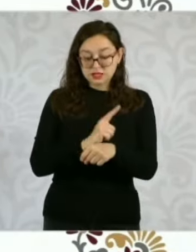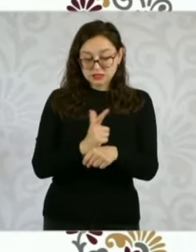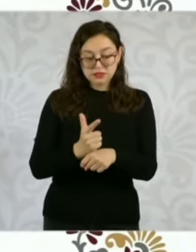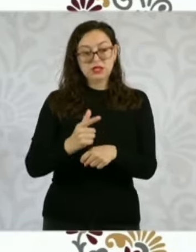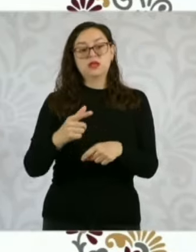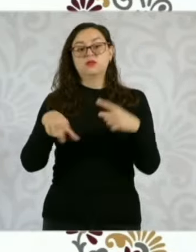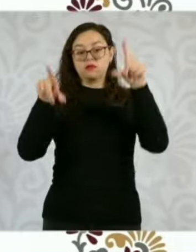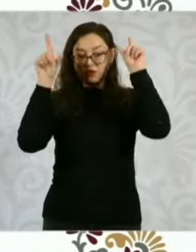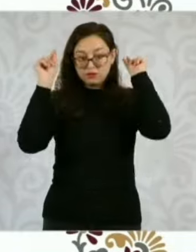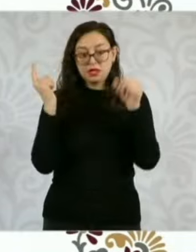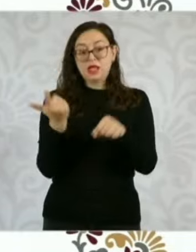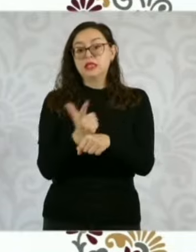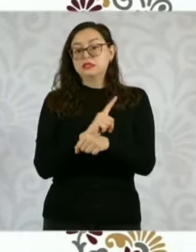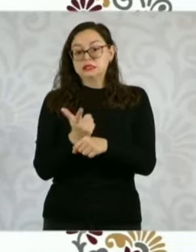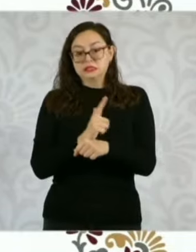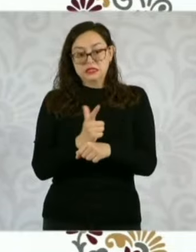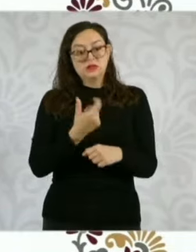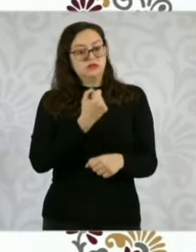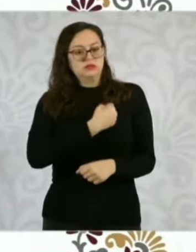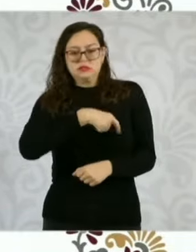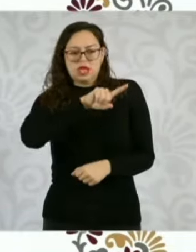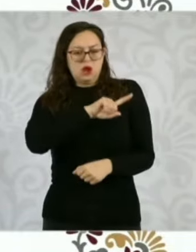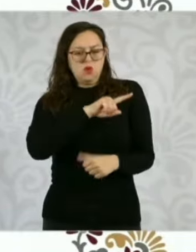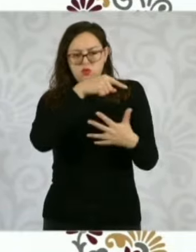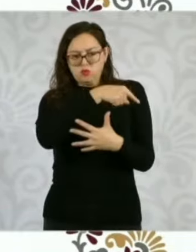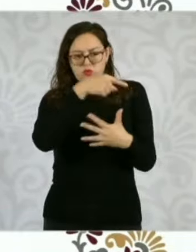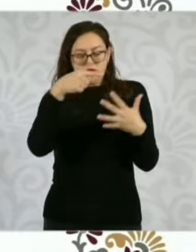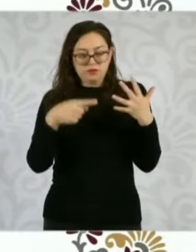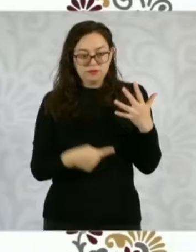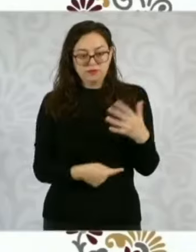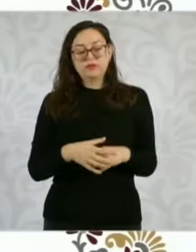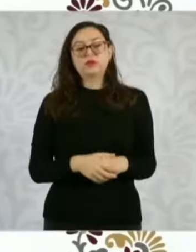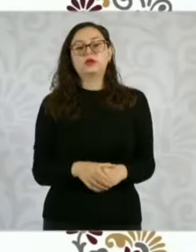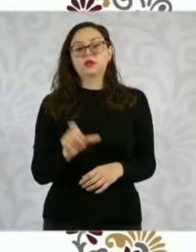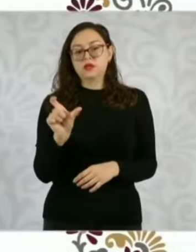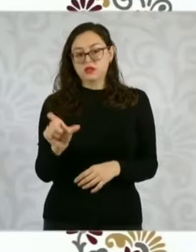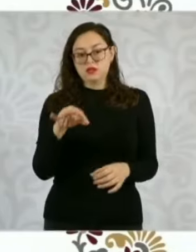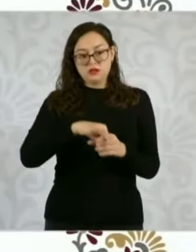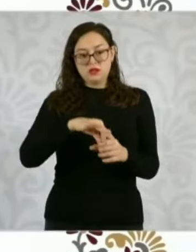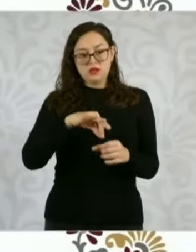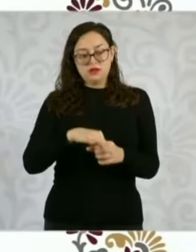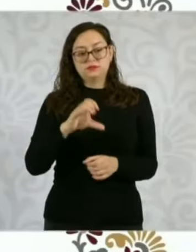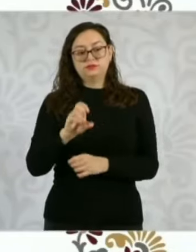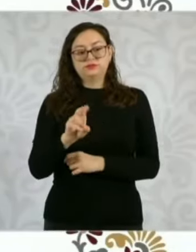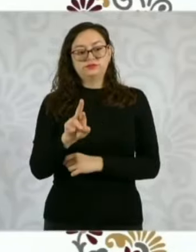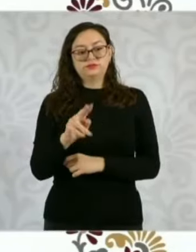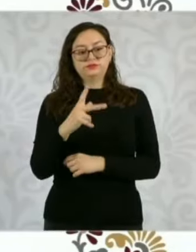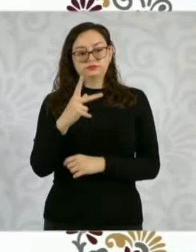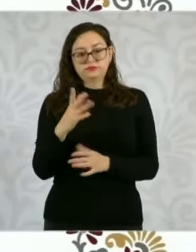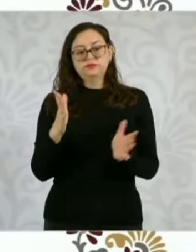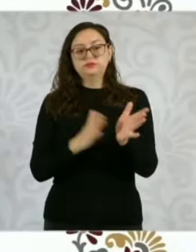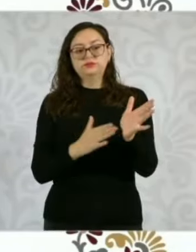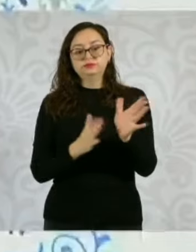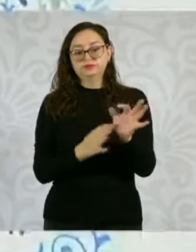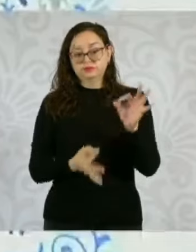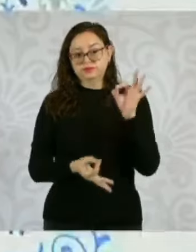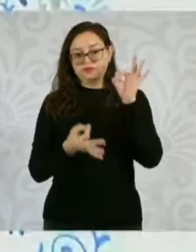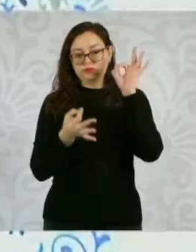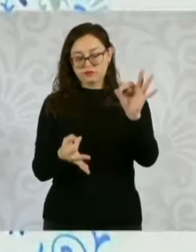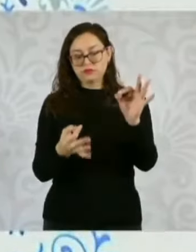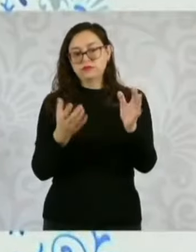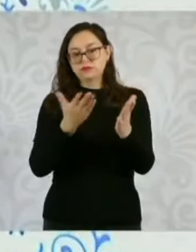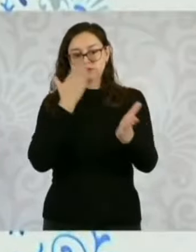área de la salud. La identificación oficial vigente, la CURP, el comprobante de nivel último de estudios y un formato